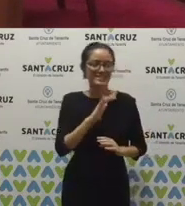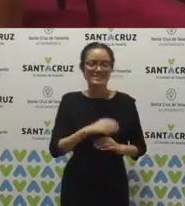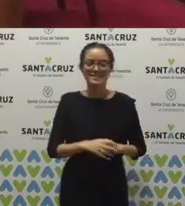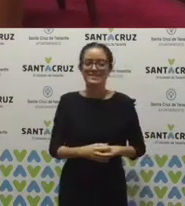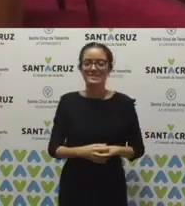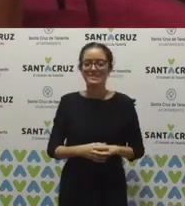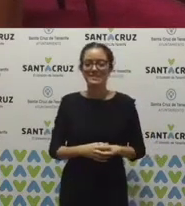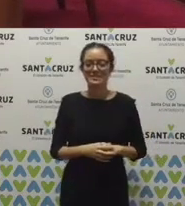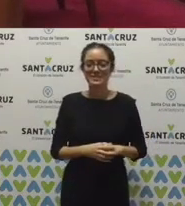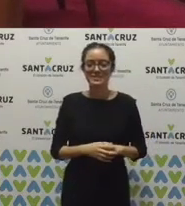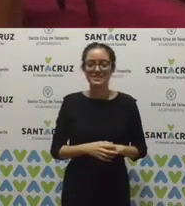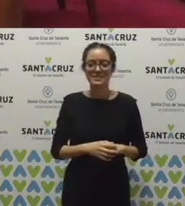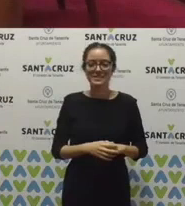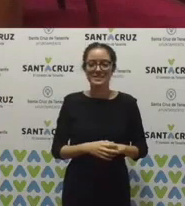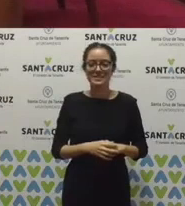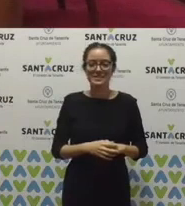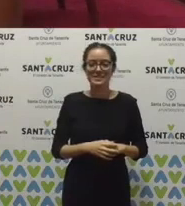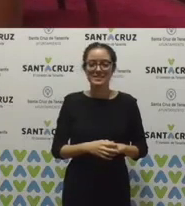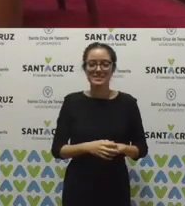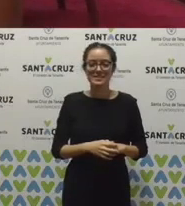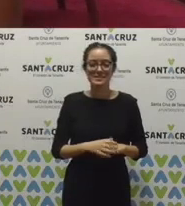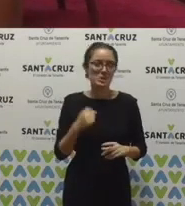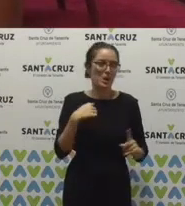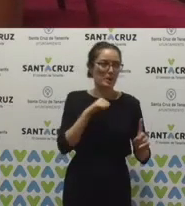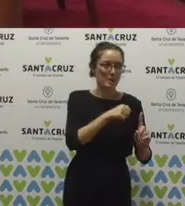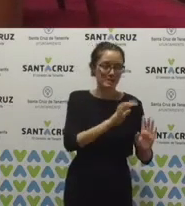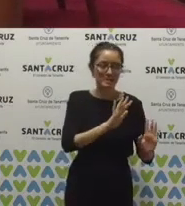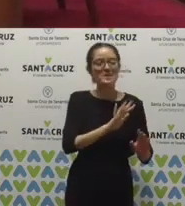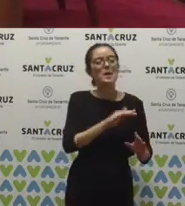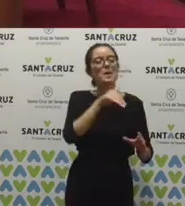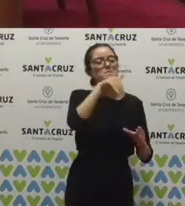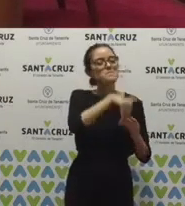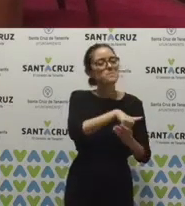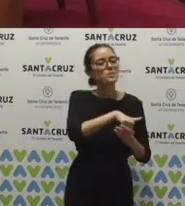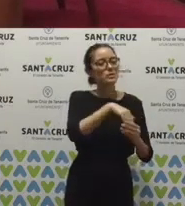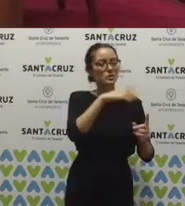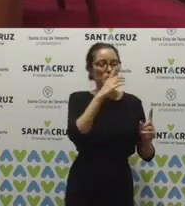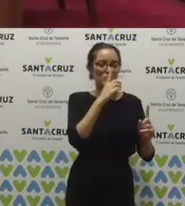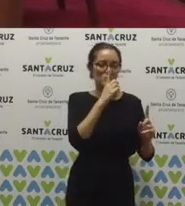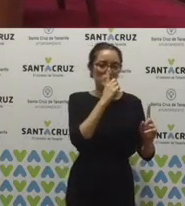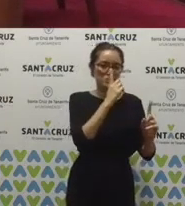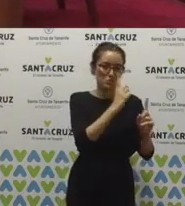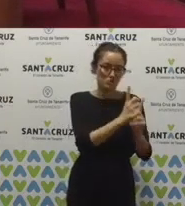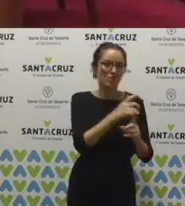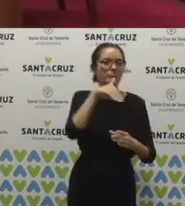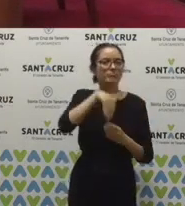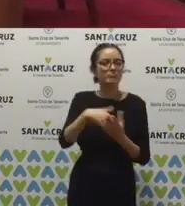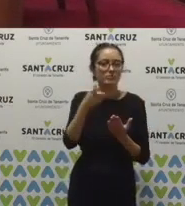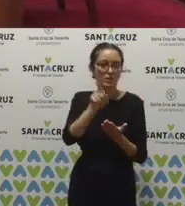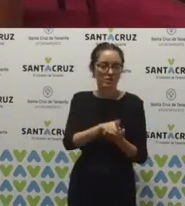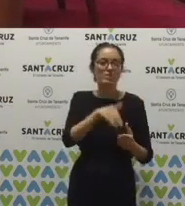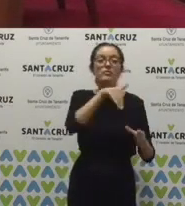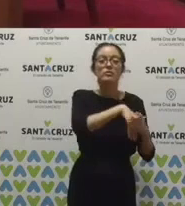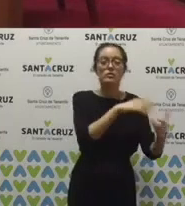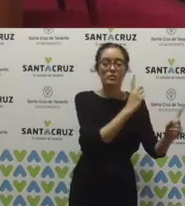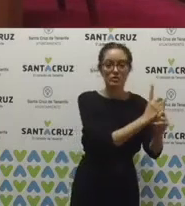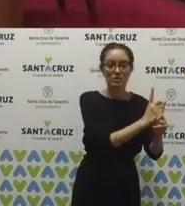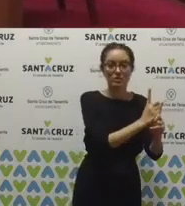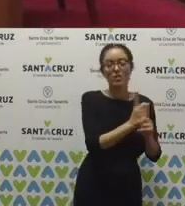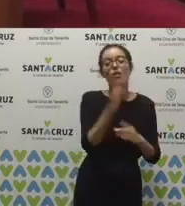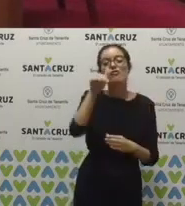no voy a usar com para el desempate vote en votos en contra vamos a votar por votos en contra las